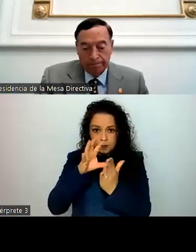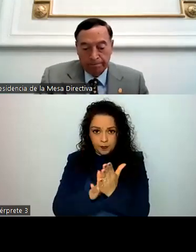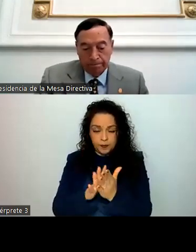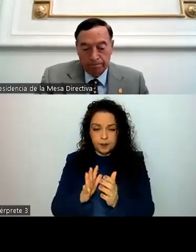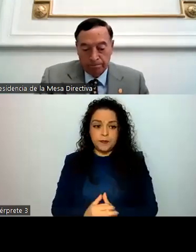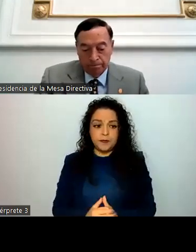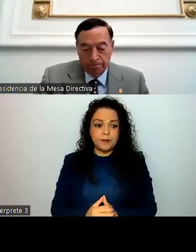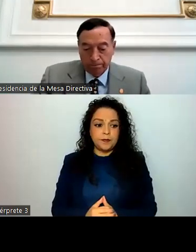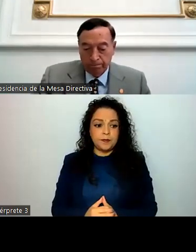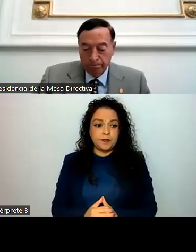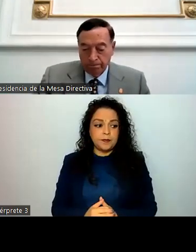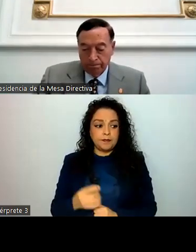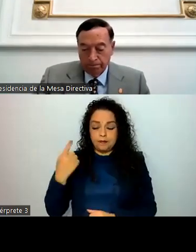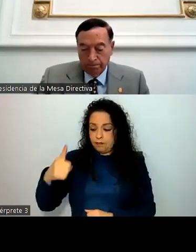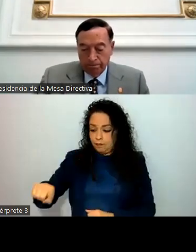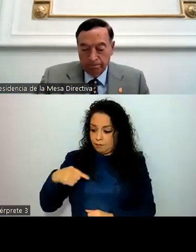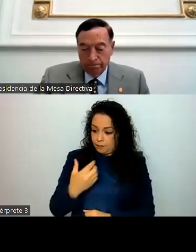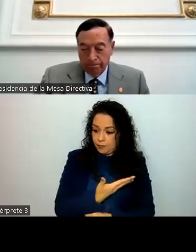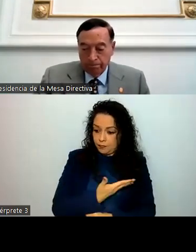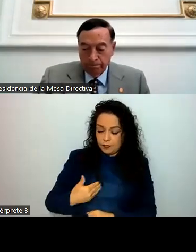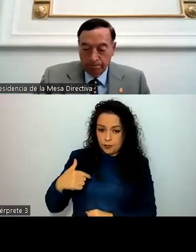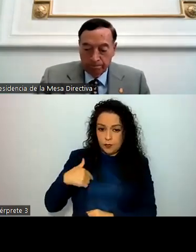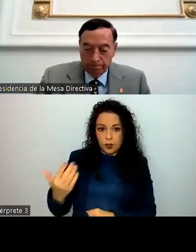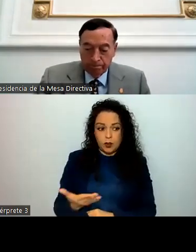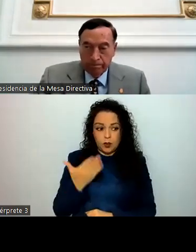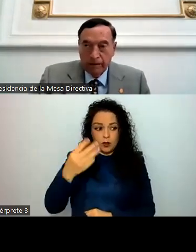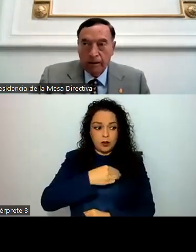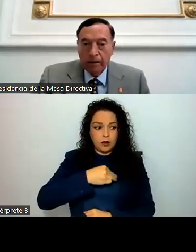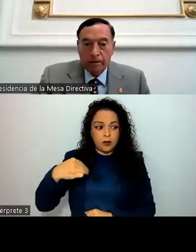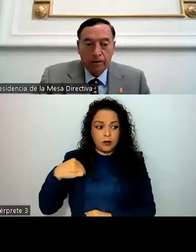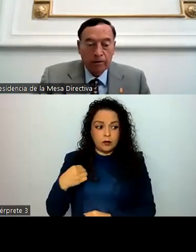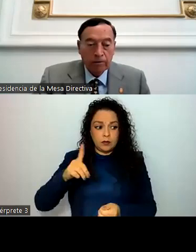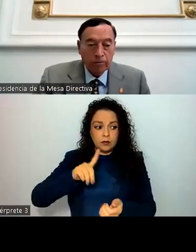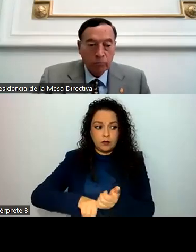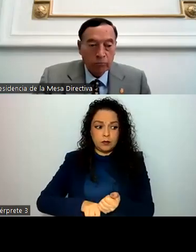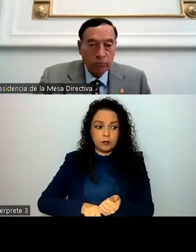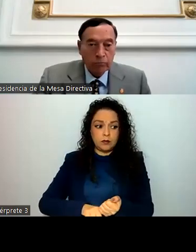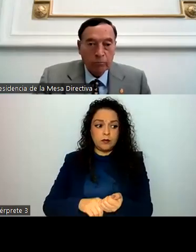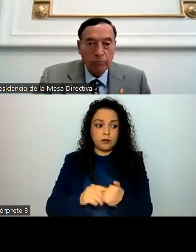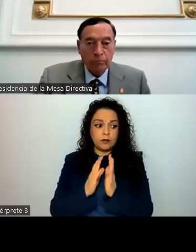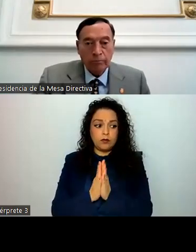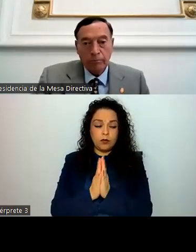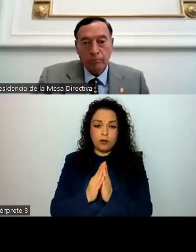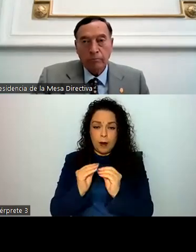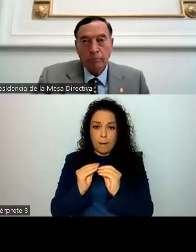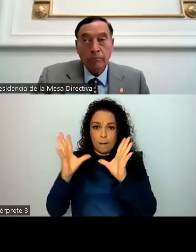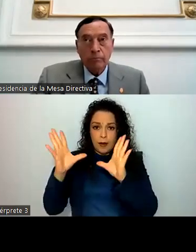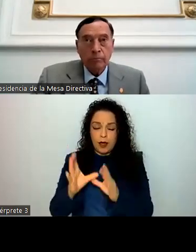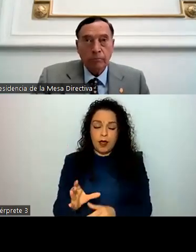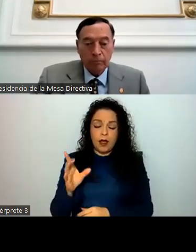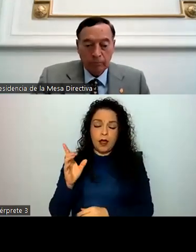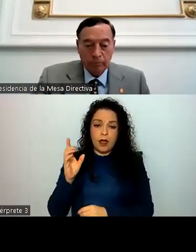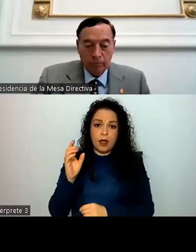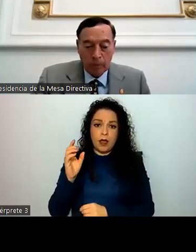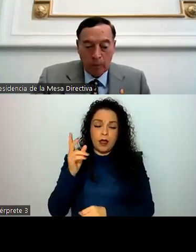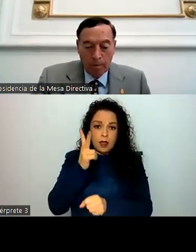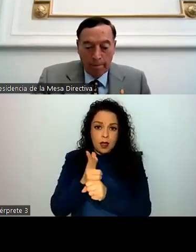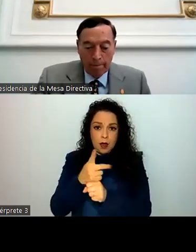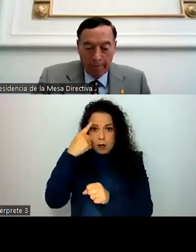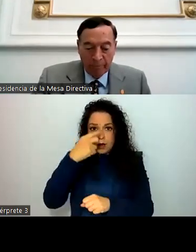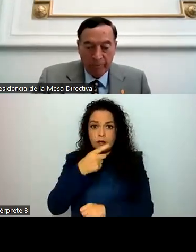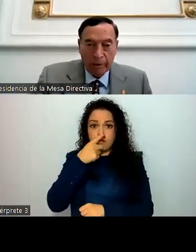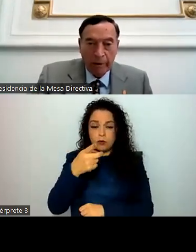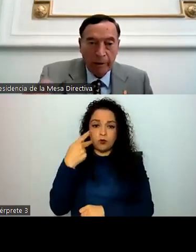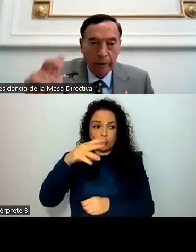Por instrucciones de la presidencia, solicito a los integrantes de encender su cámara y emitir el sentido de su voto. Diputado Fausto Manuel